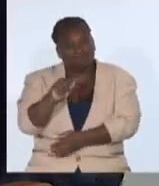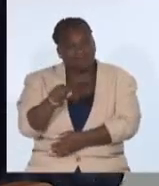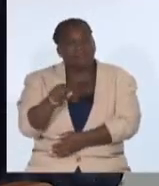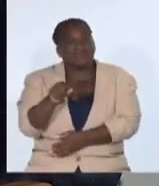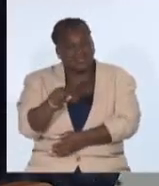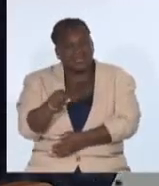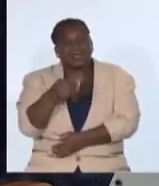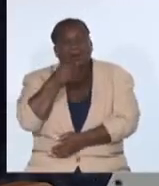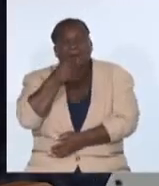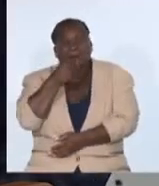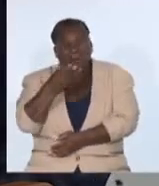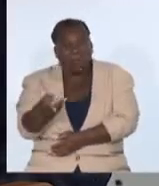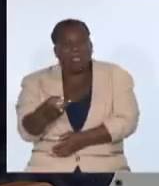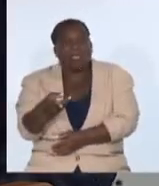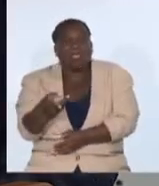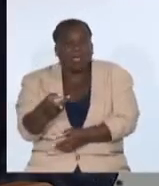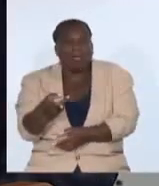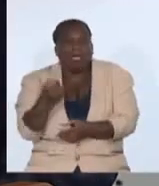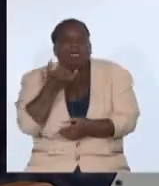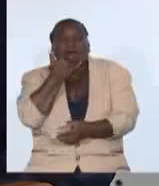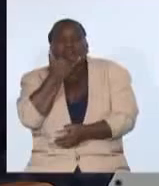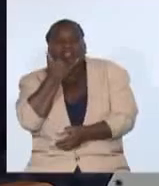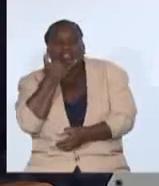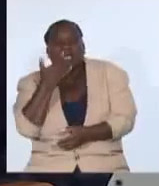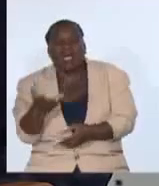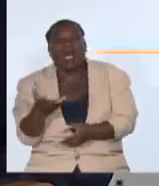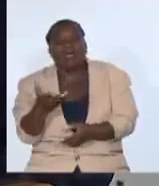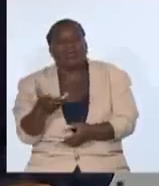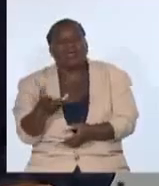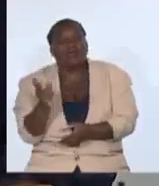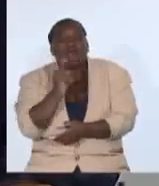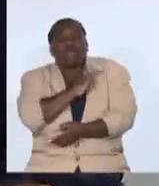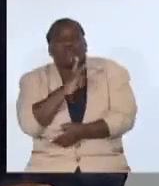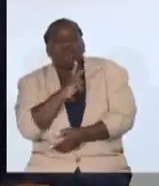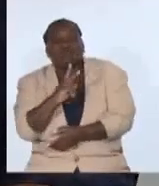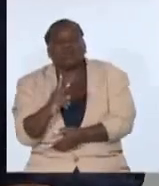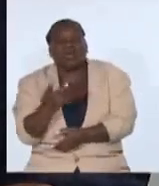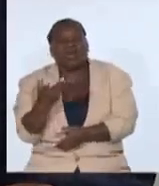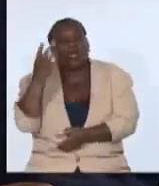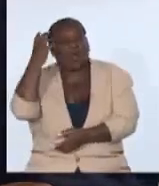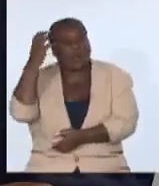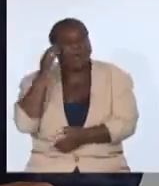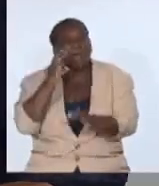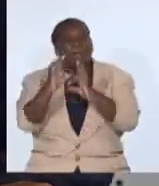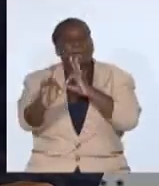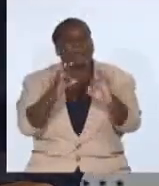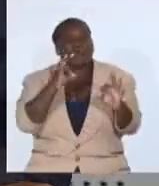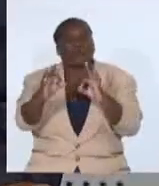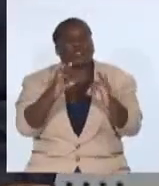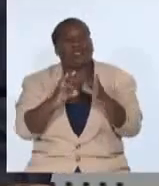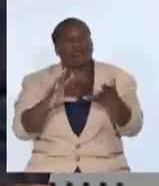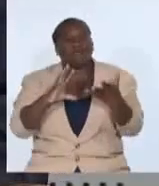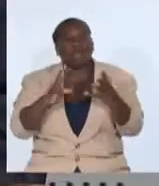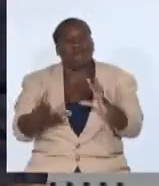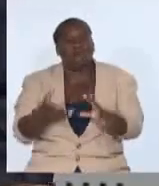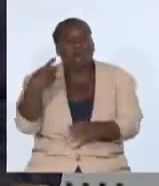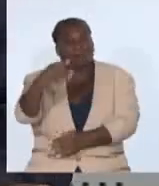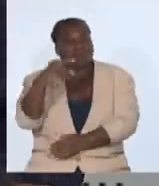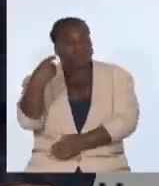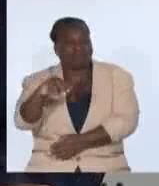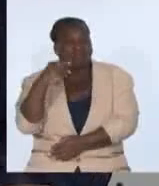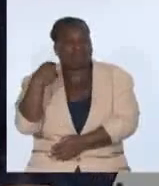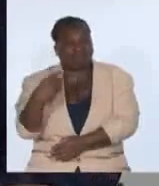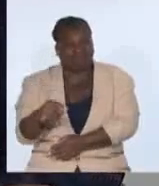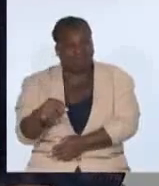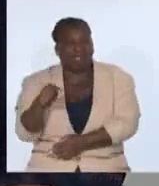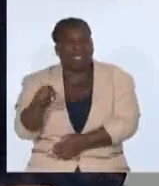profundizar esa brecha doblegar la voluntad de muchos gobiernos y proteger el sistema de explotación y saqueo que durante